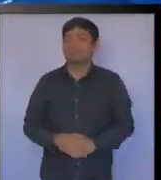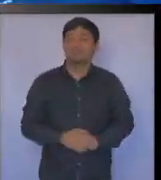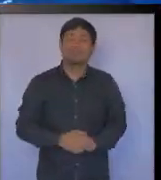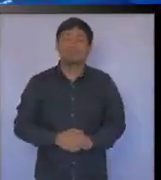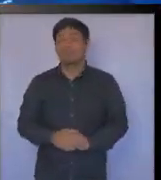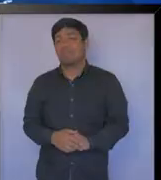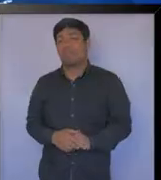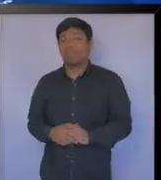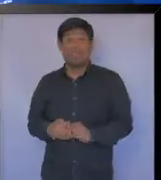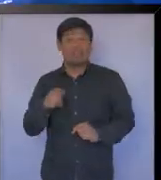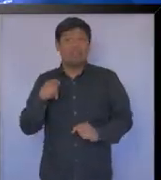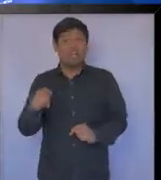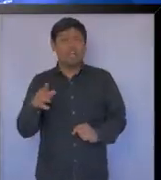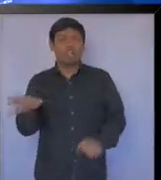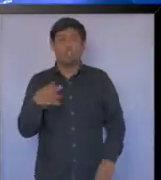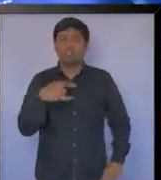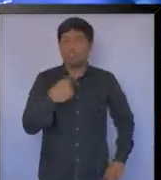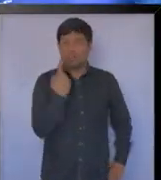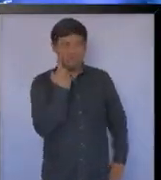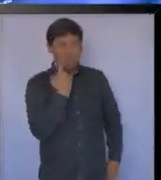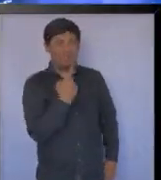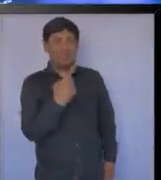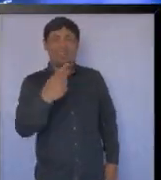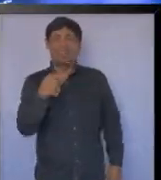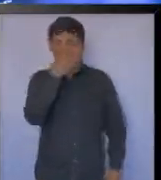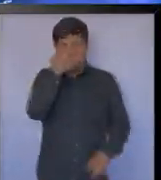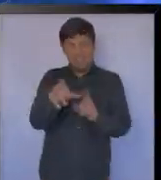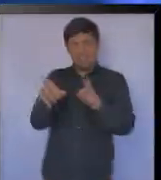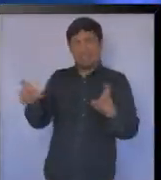Las huellas en su rostro por el agua salada,